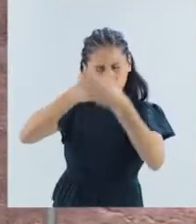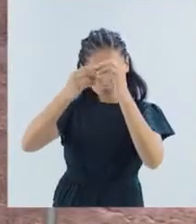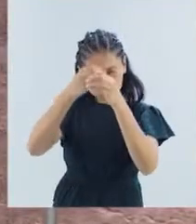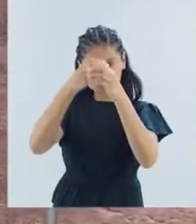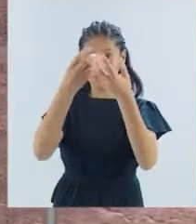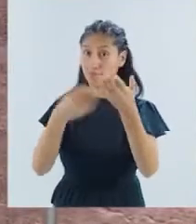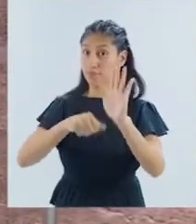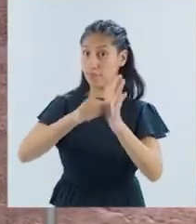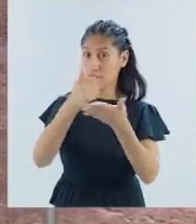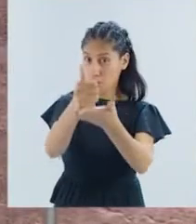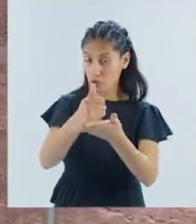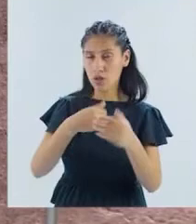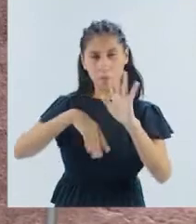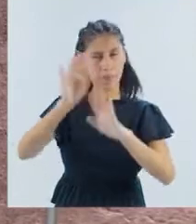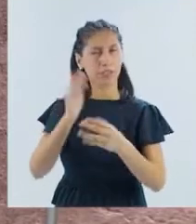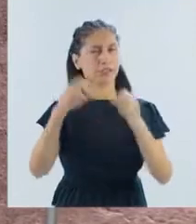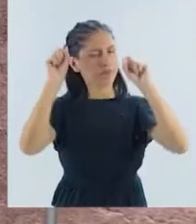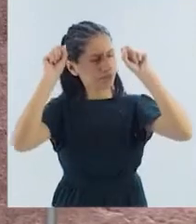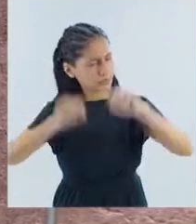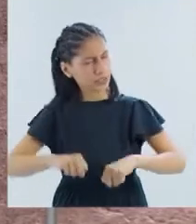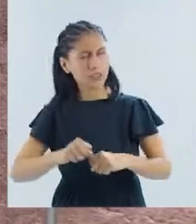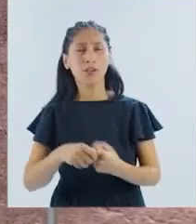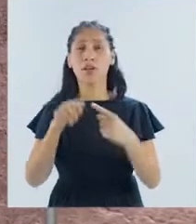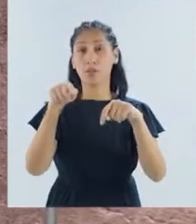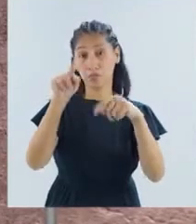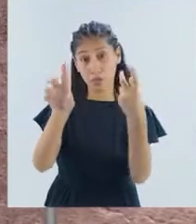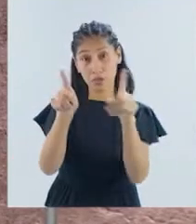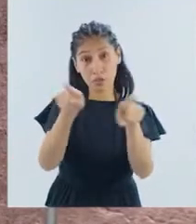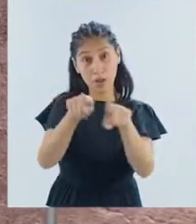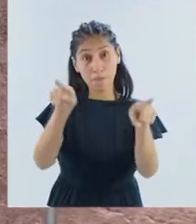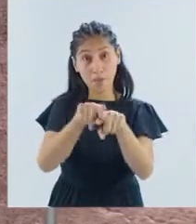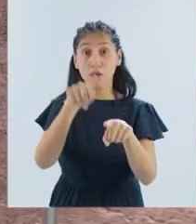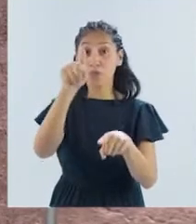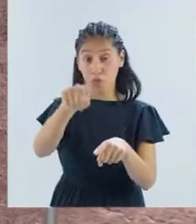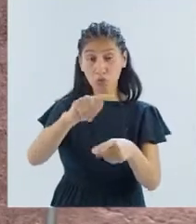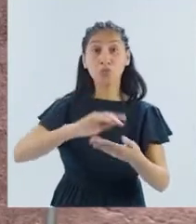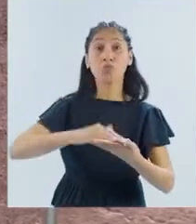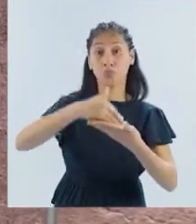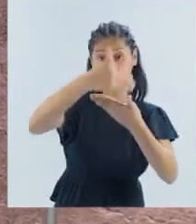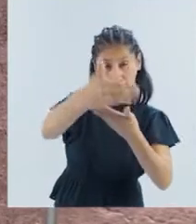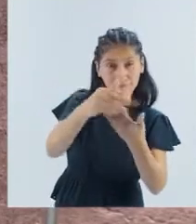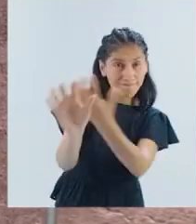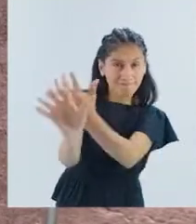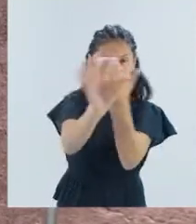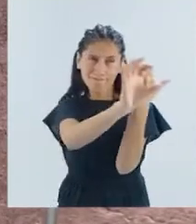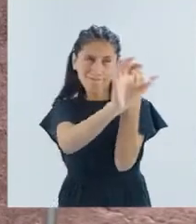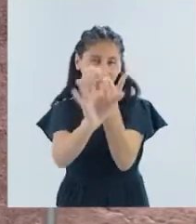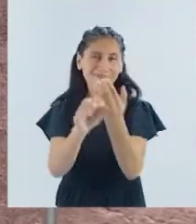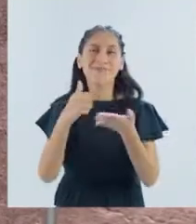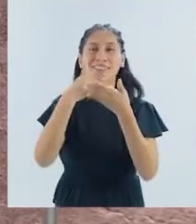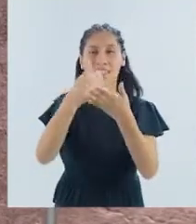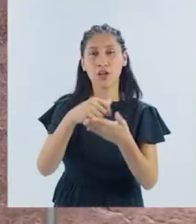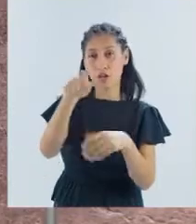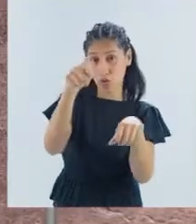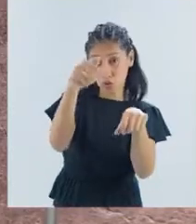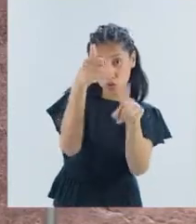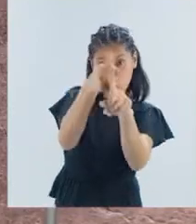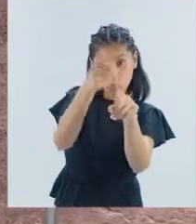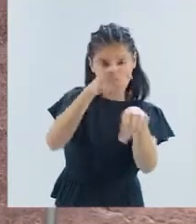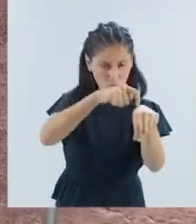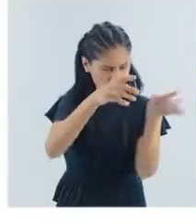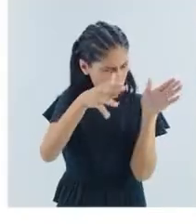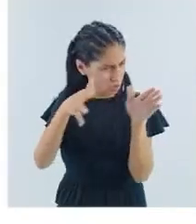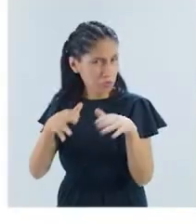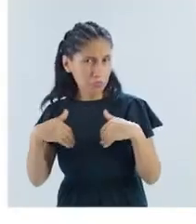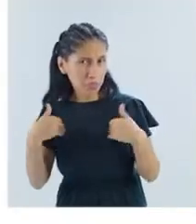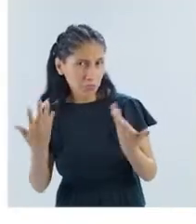supuesto que sí, Cori. Esta modalidad te permite organizar tu propio horario de clases y luego recibir el reforzamiento